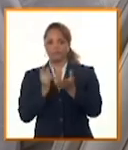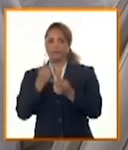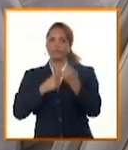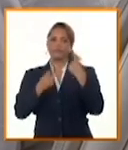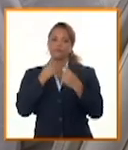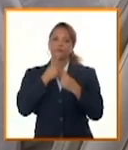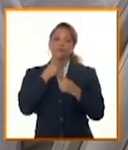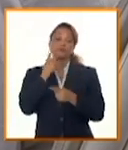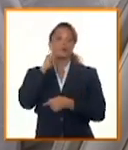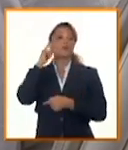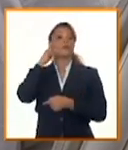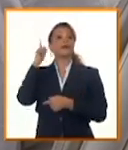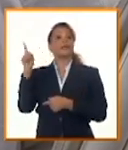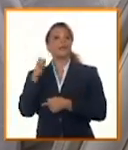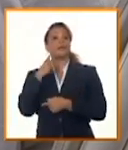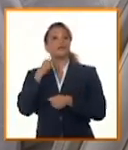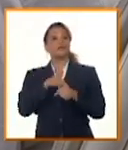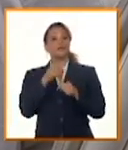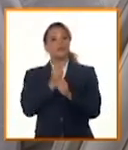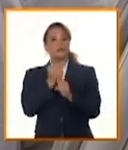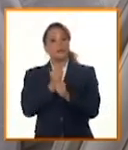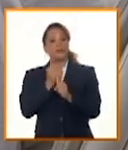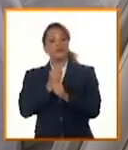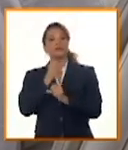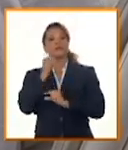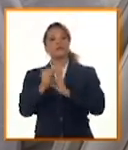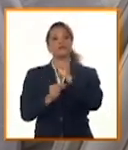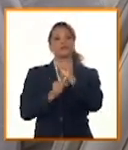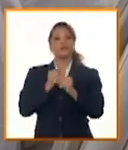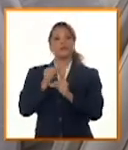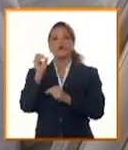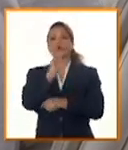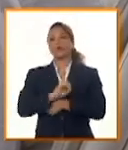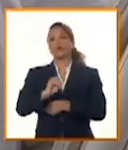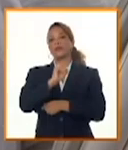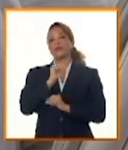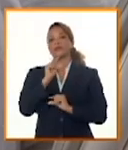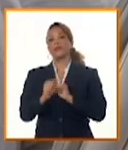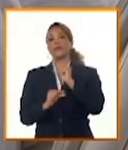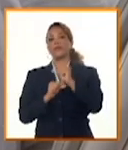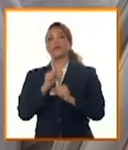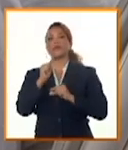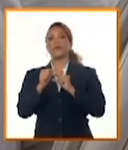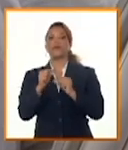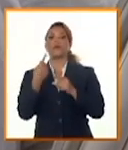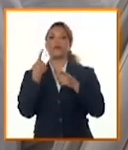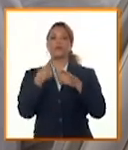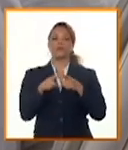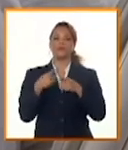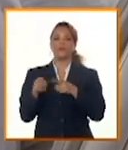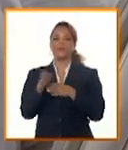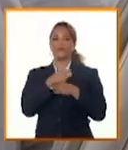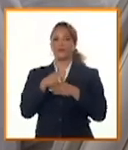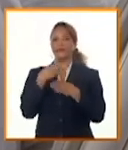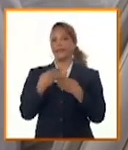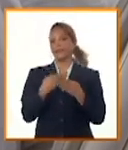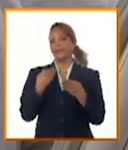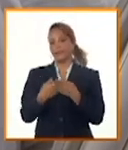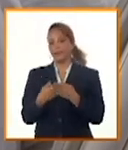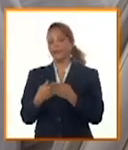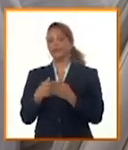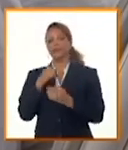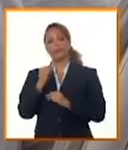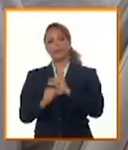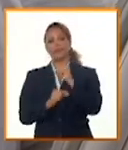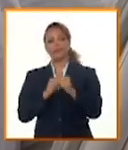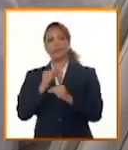también en todo este trabajo se ha ido organizando de Conjunto como usted decía con el resto de los de los oasis de la de las instituciones que tienen